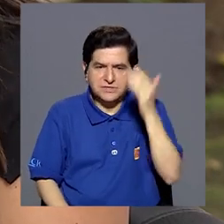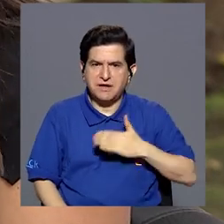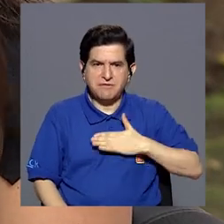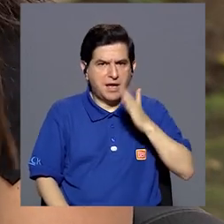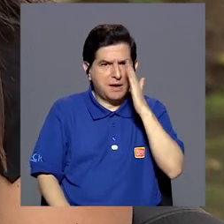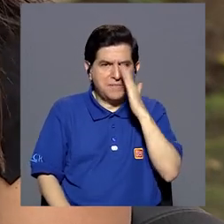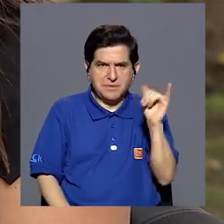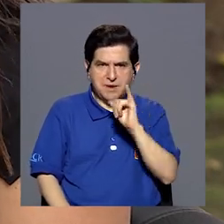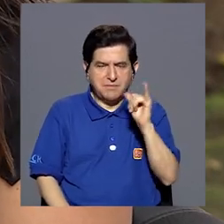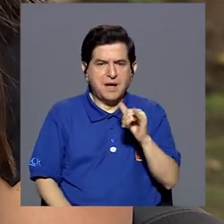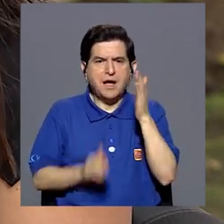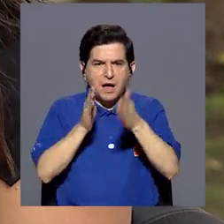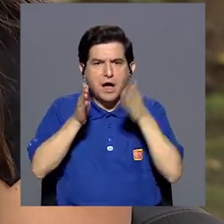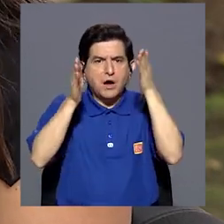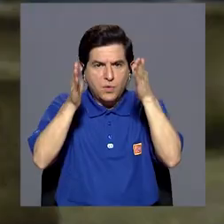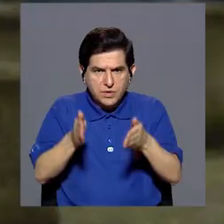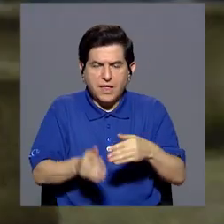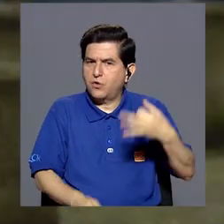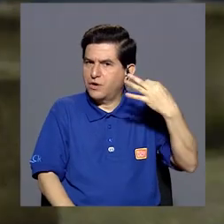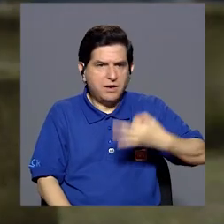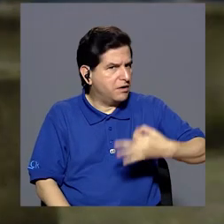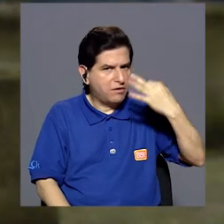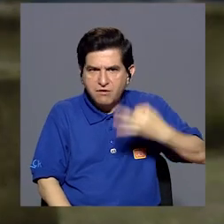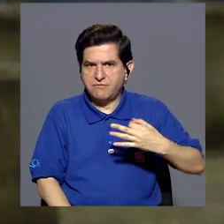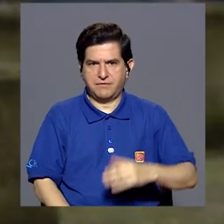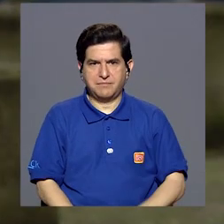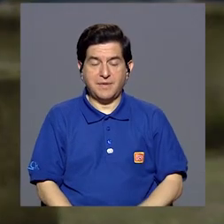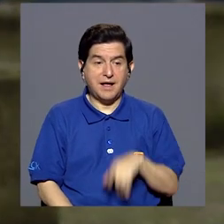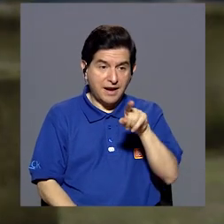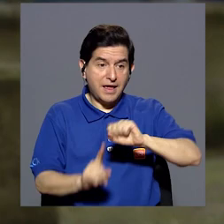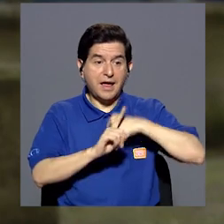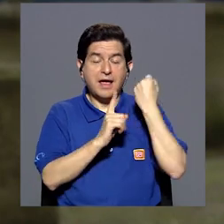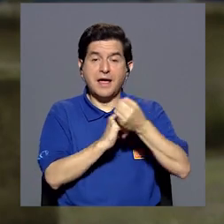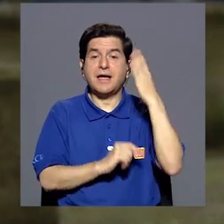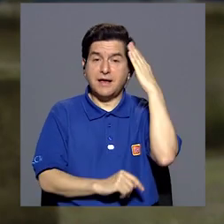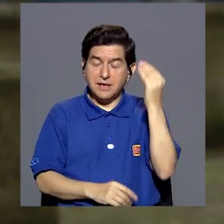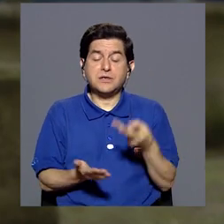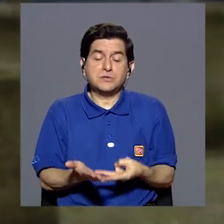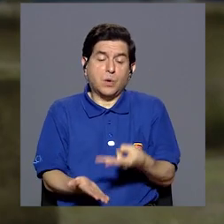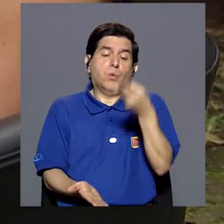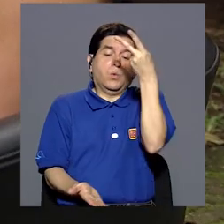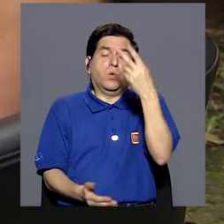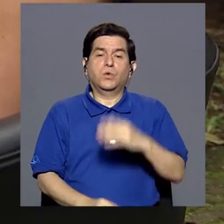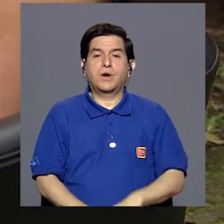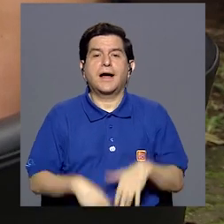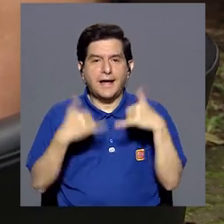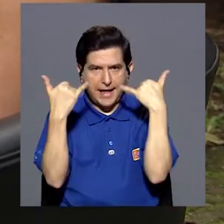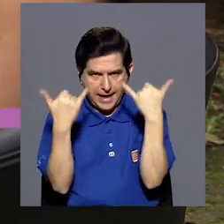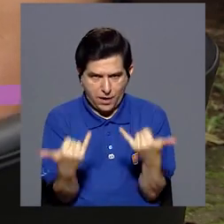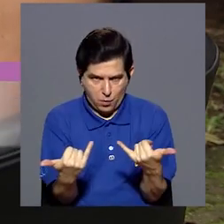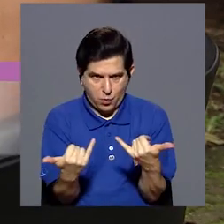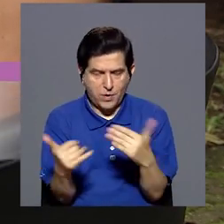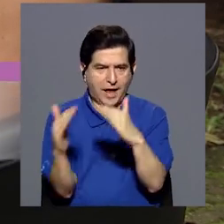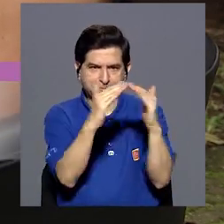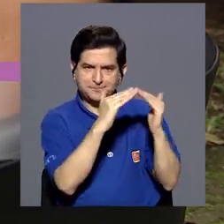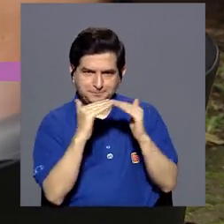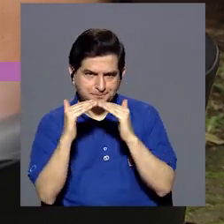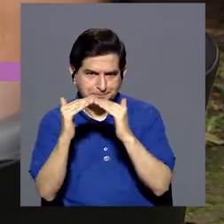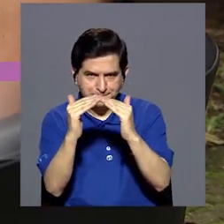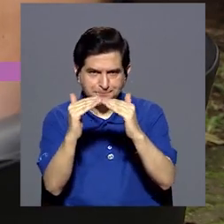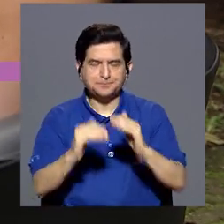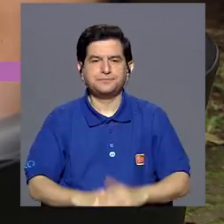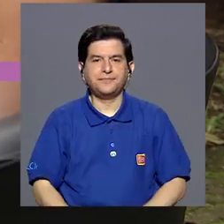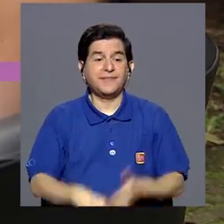que mi mamá también era una cuidadora informal. Entonces eso ha sido una experiencia muy valiosa. Ahora, a nivel de la comunidad,